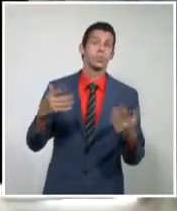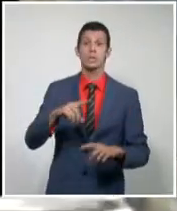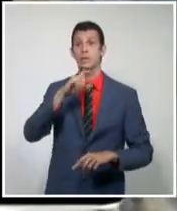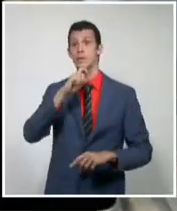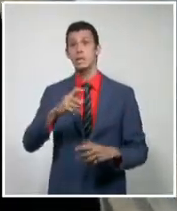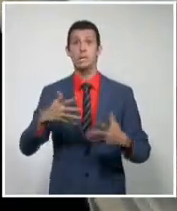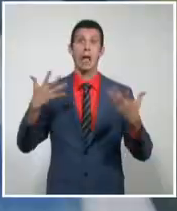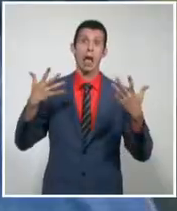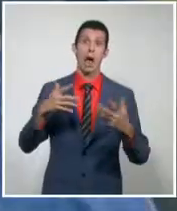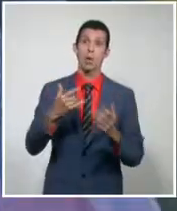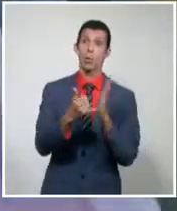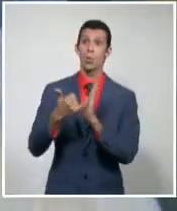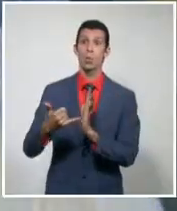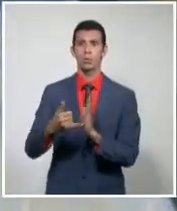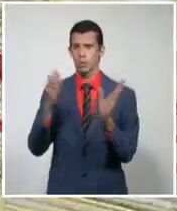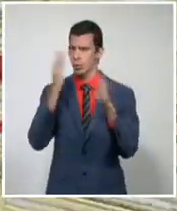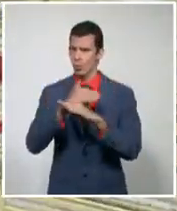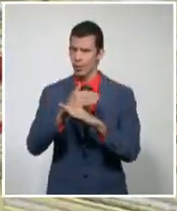ciudad capital.